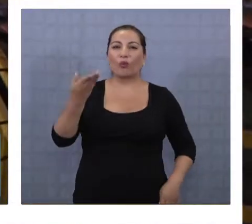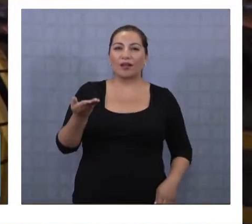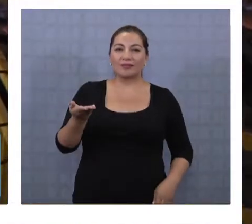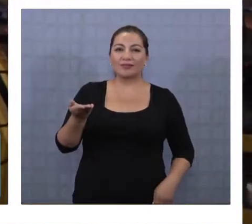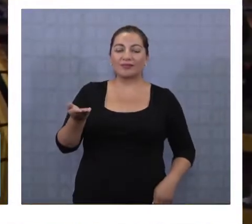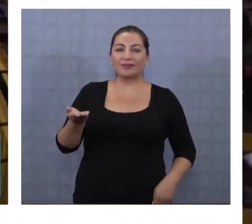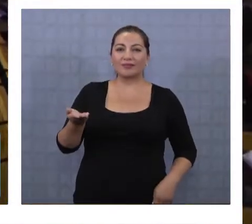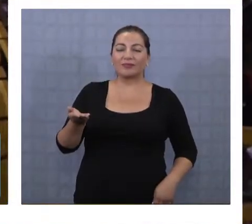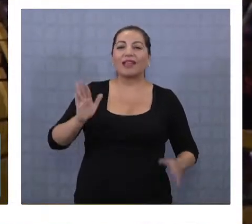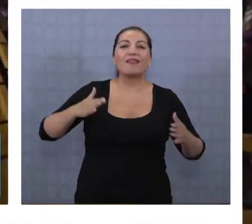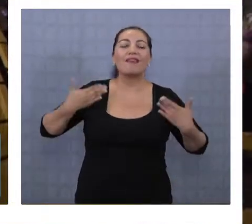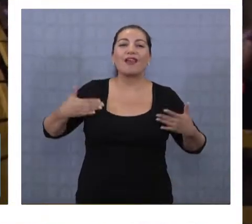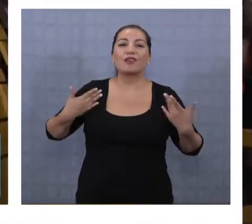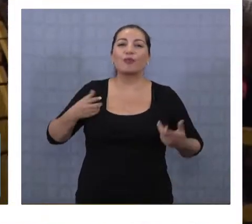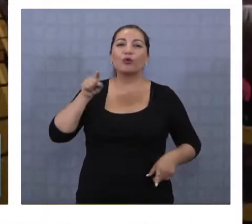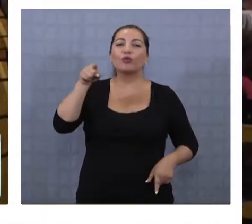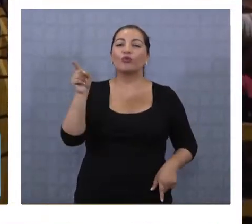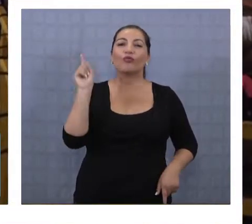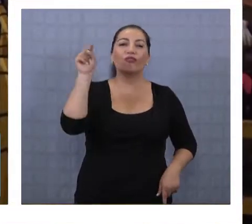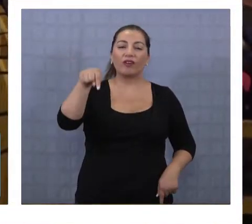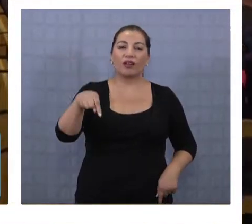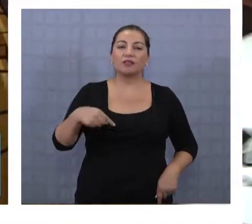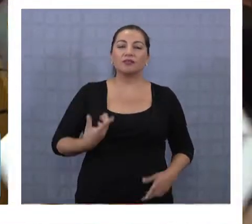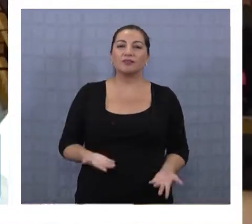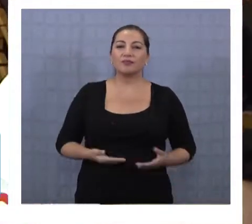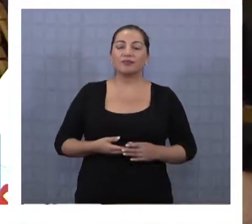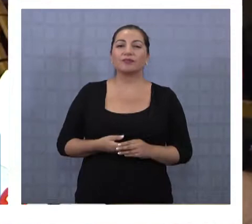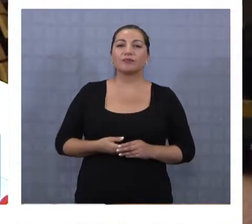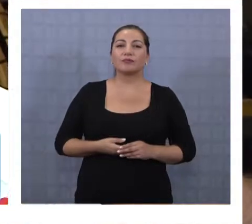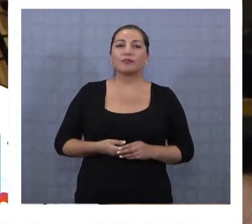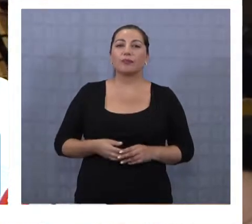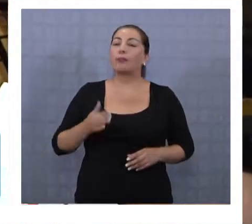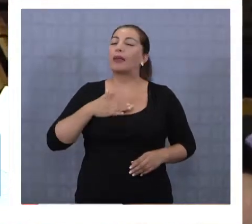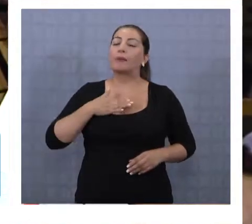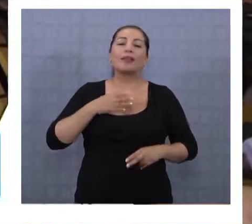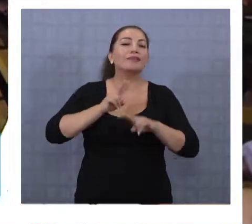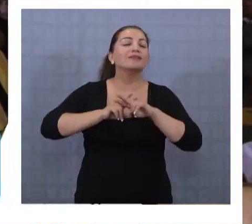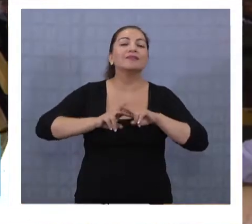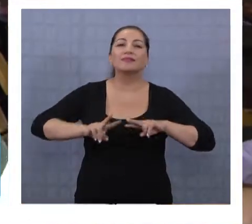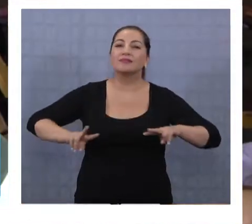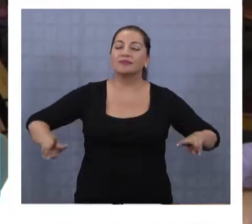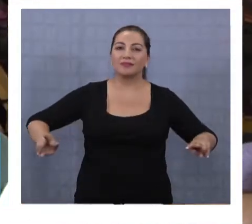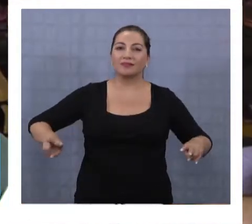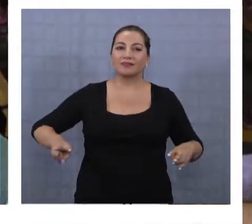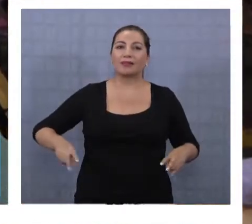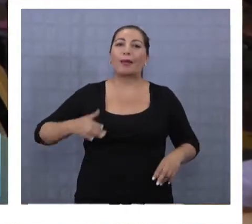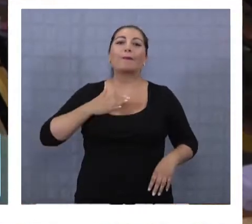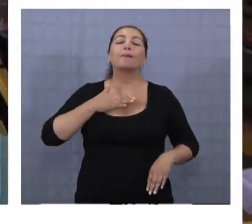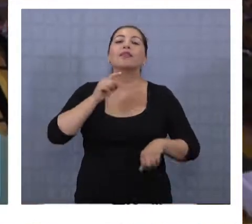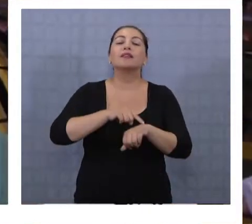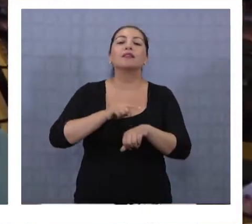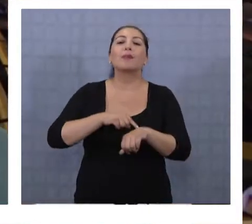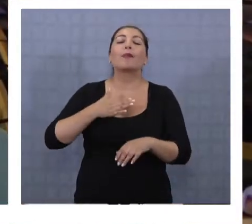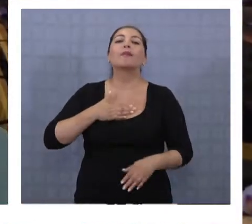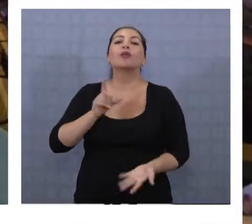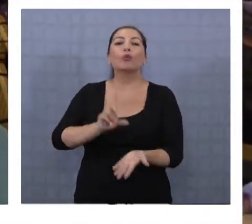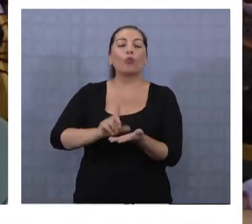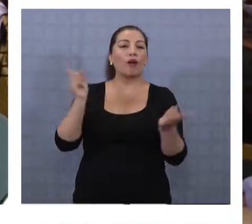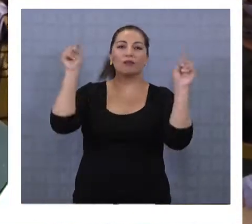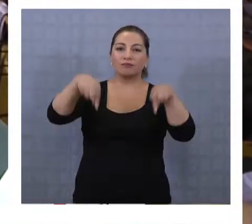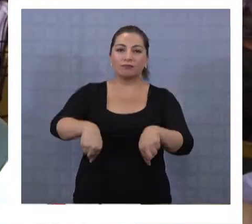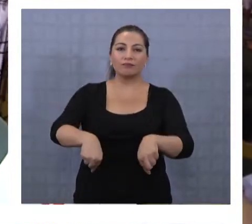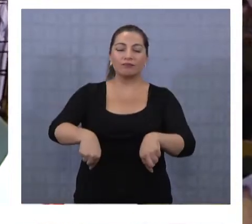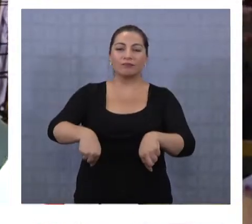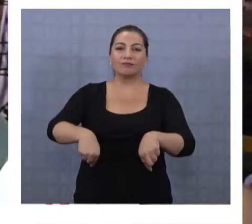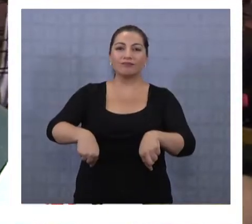de alguna manera, la motivación para que lo hagas? ¿Te relaja? Por eso es una terapia, es mi tiempo, es mi lugar, es